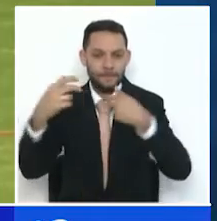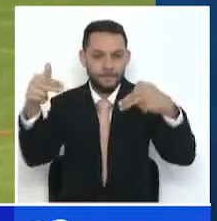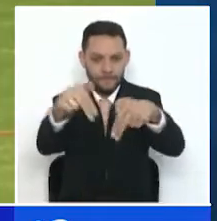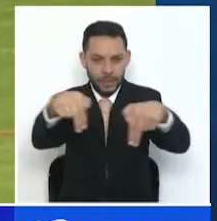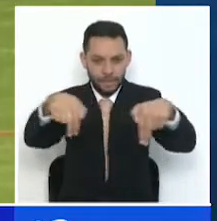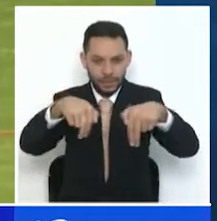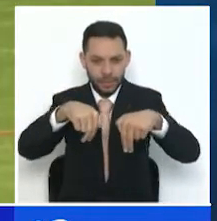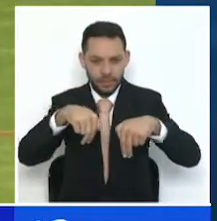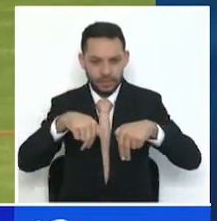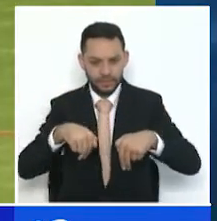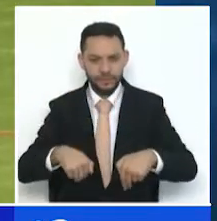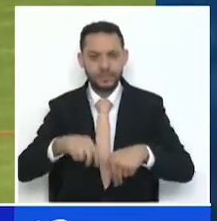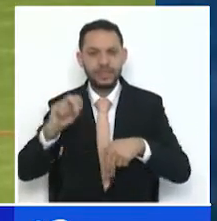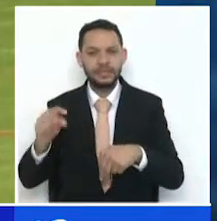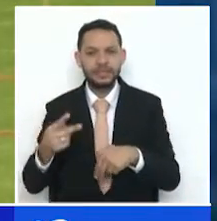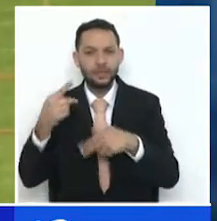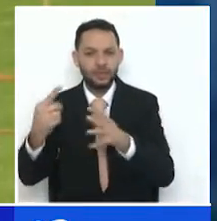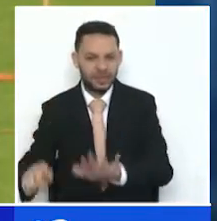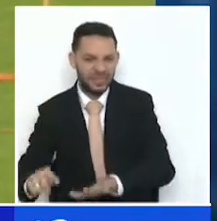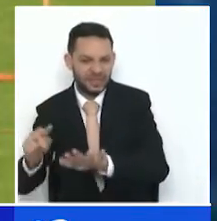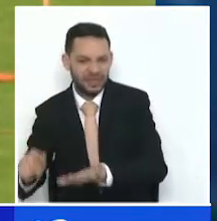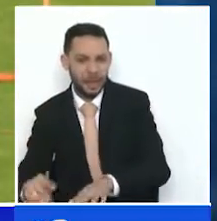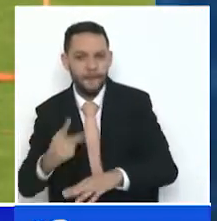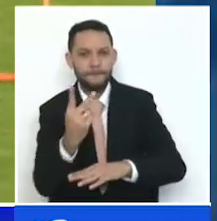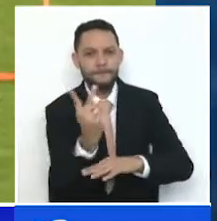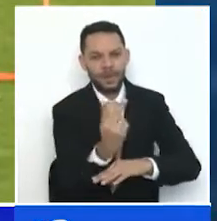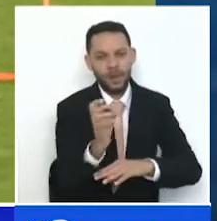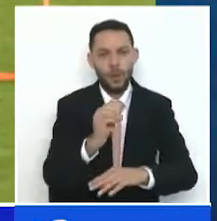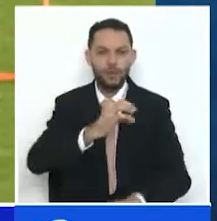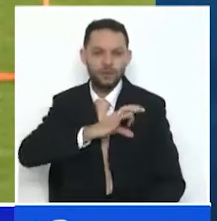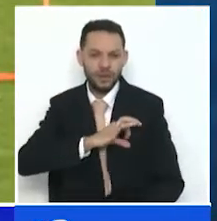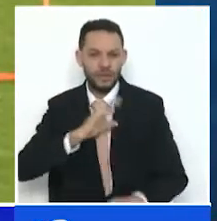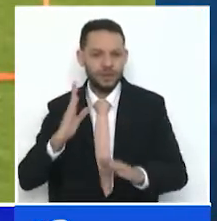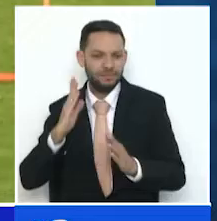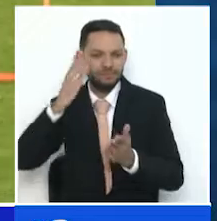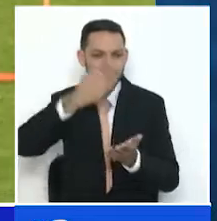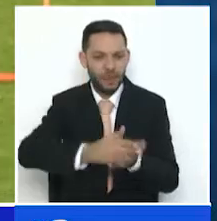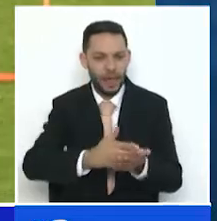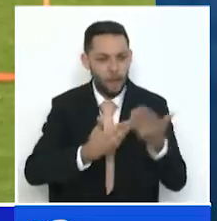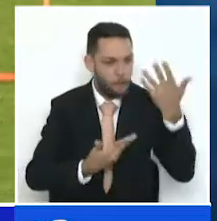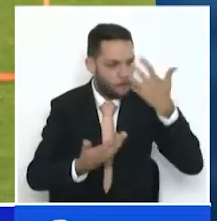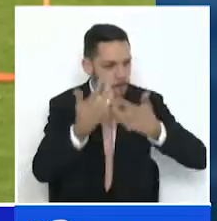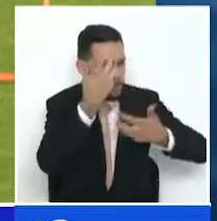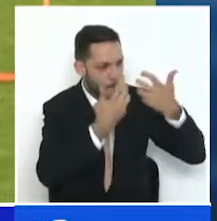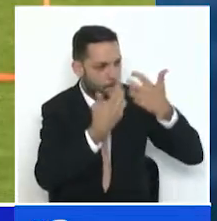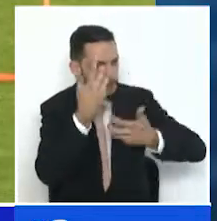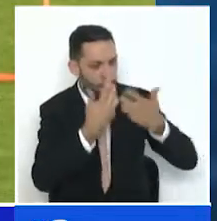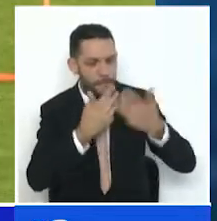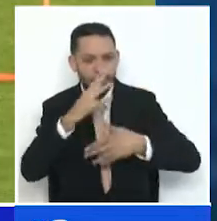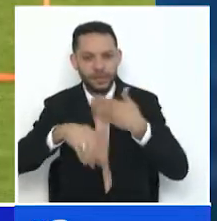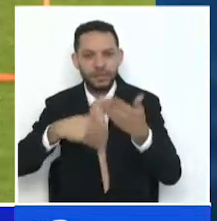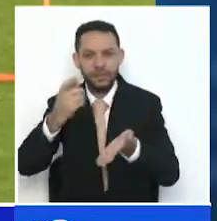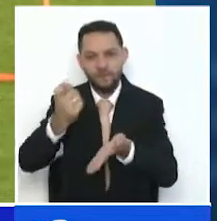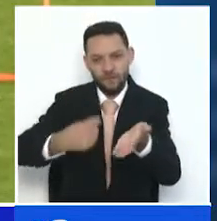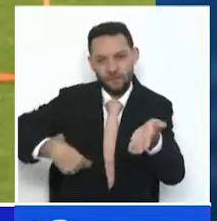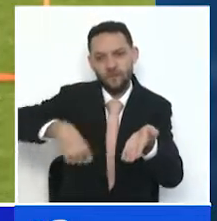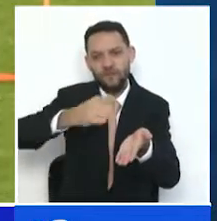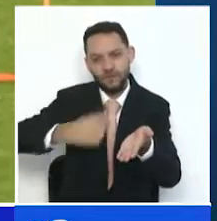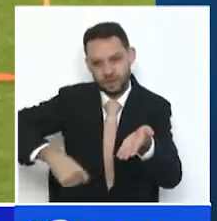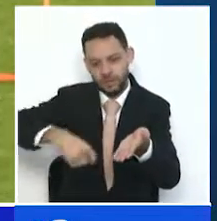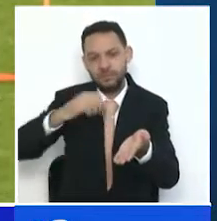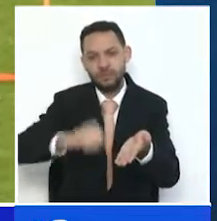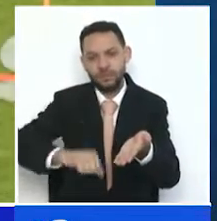semestre. Los jugadores deberán llegar entre el viernes y sábado para presentar exámenes médicos y posteriormente firmar su contrato con el equipo